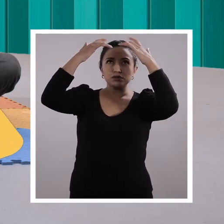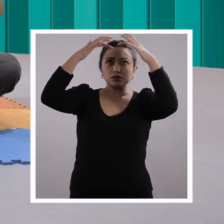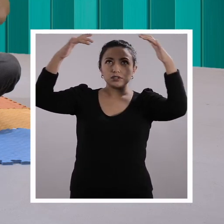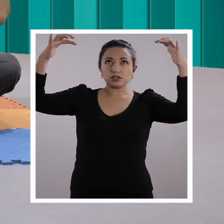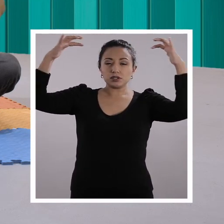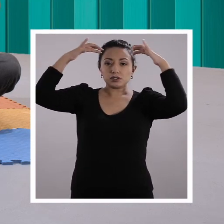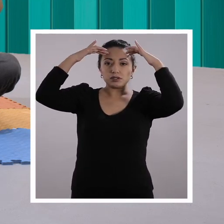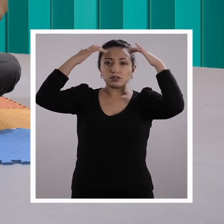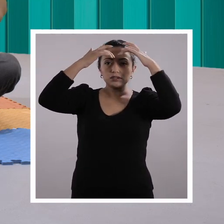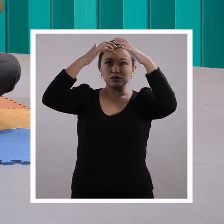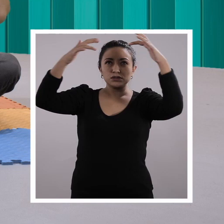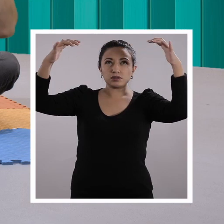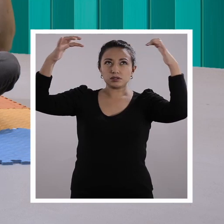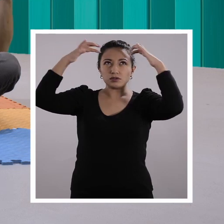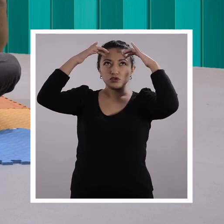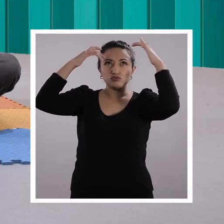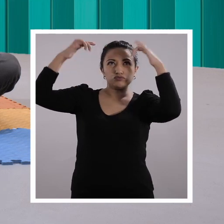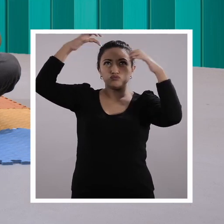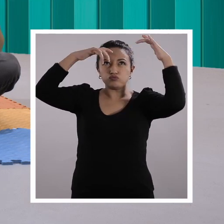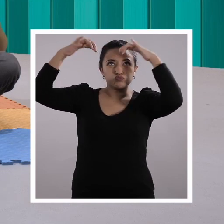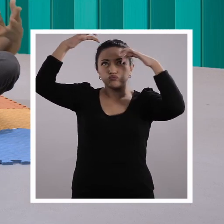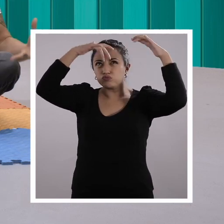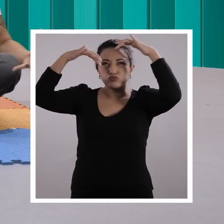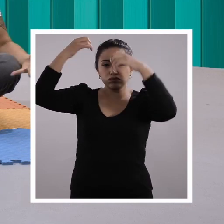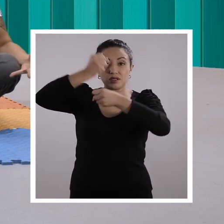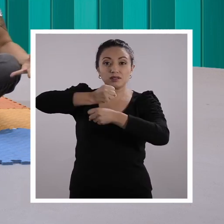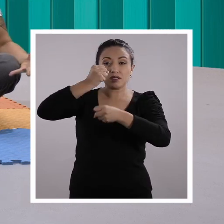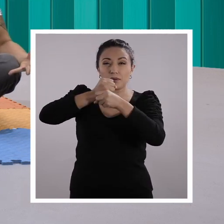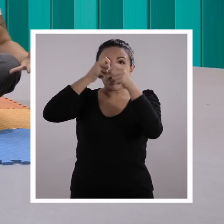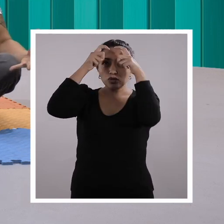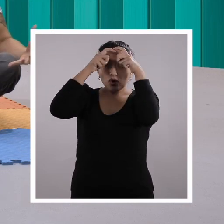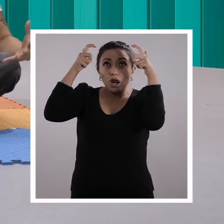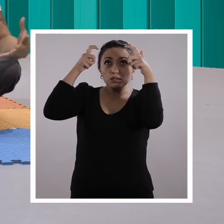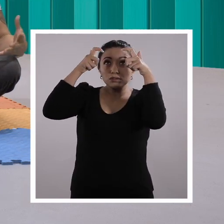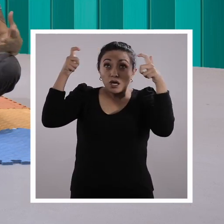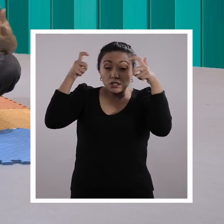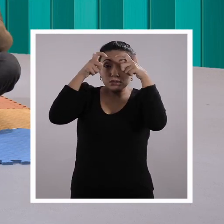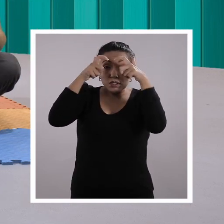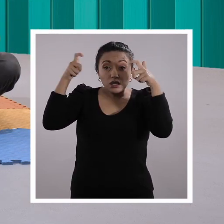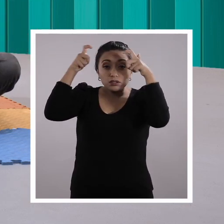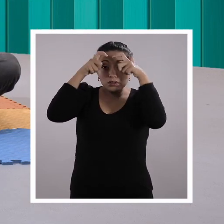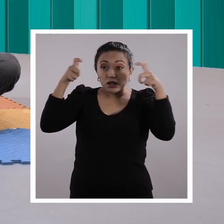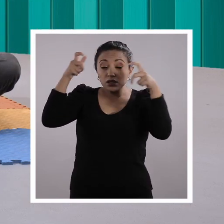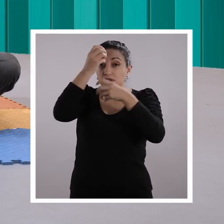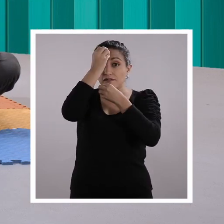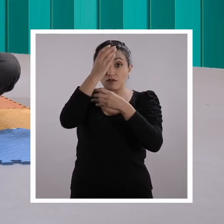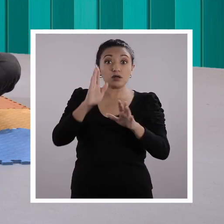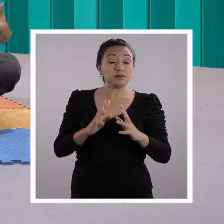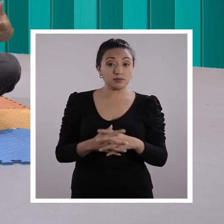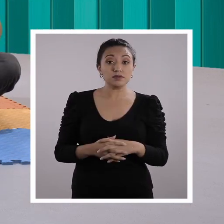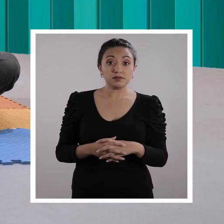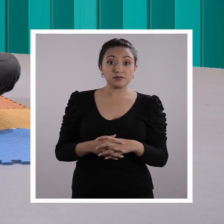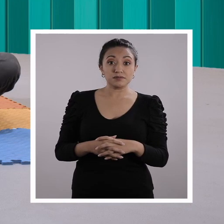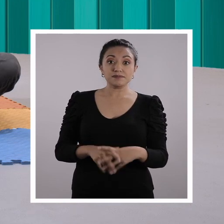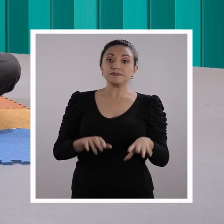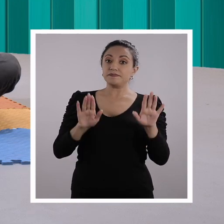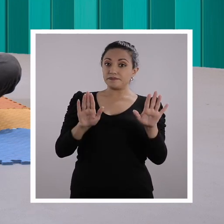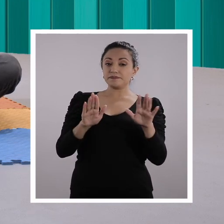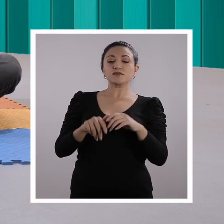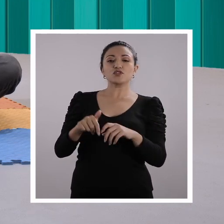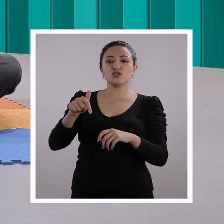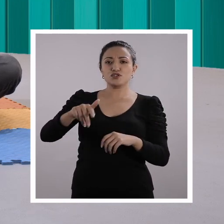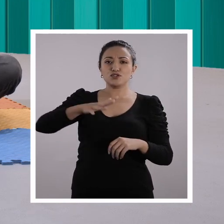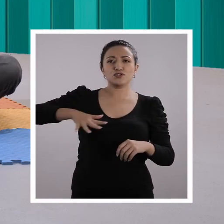trabajando y crece crece se llena de información es como una gran punta que se llena de agua es como